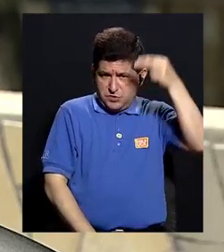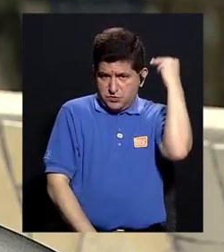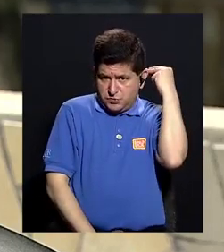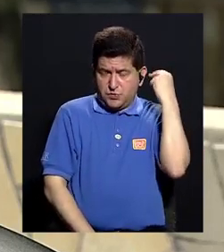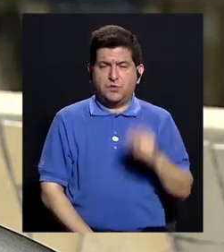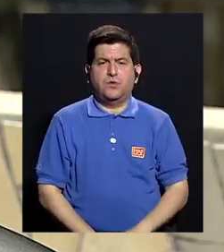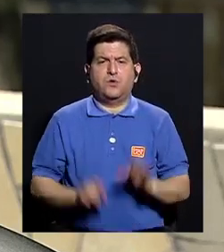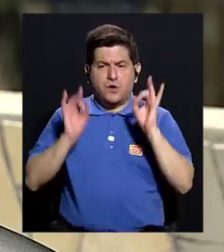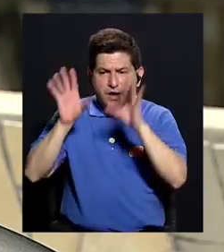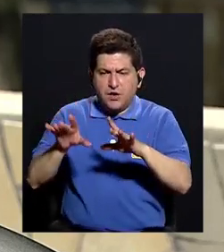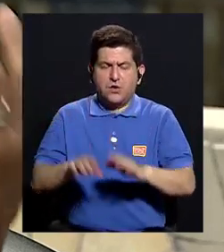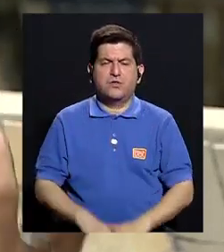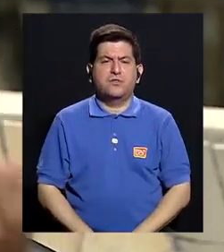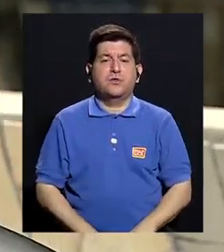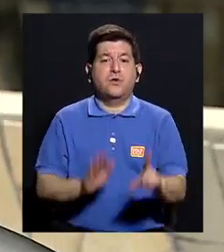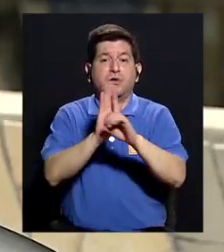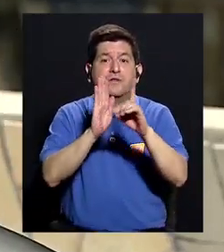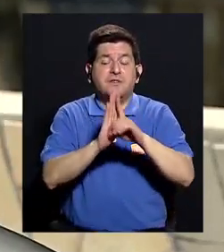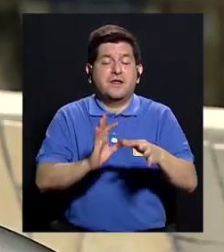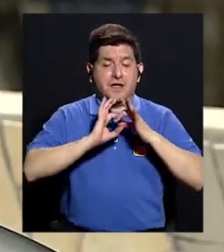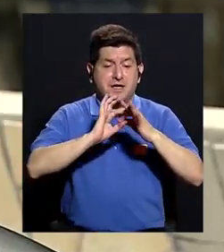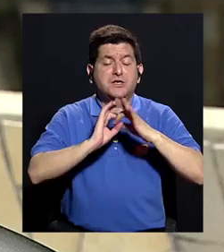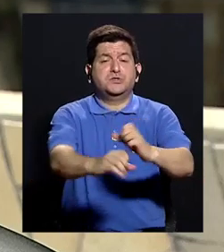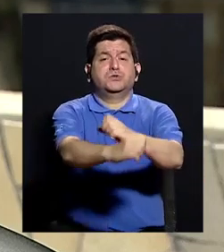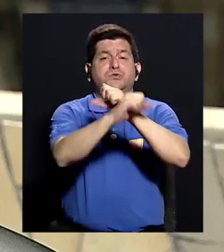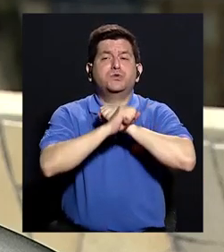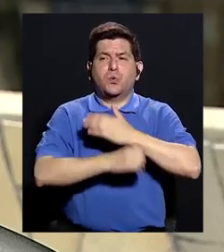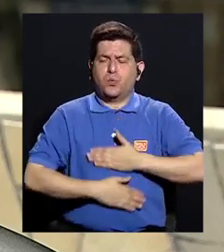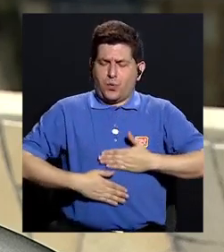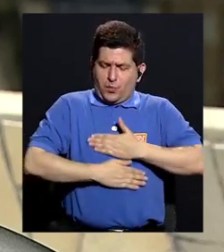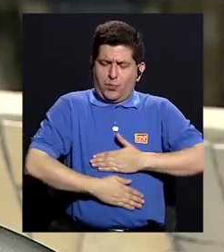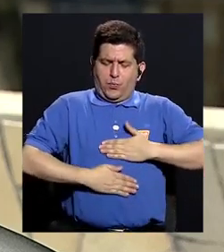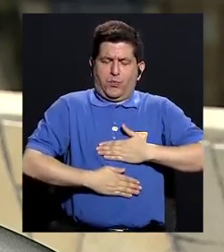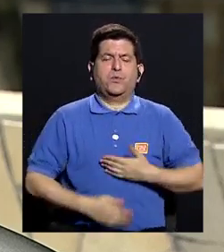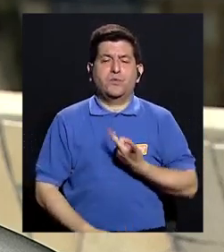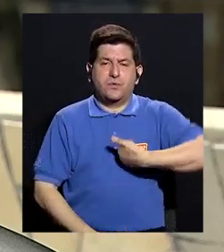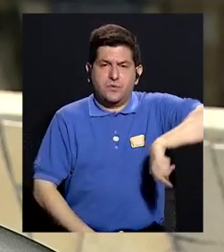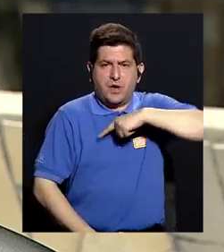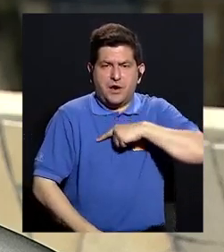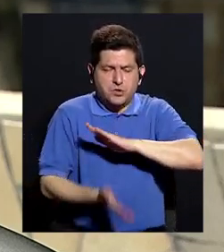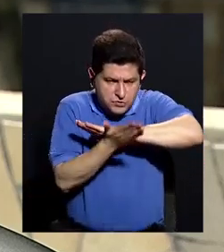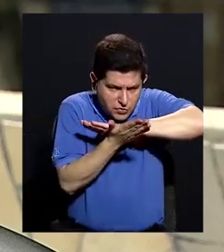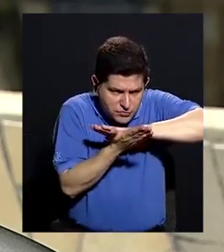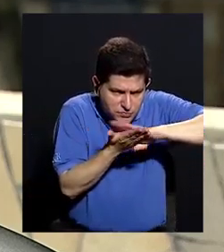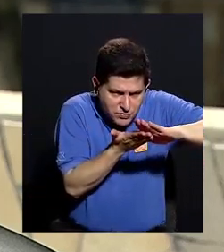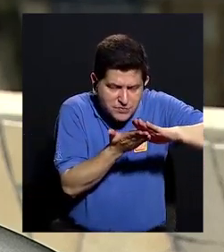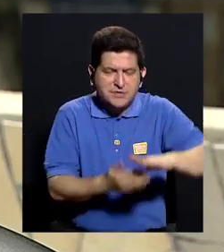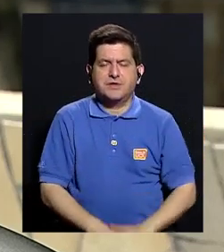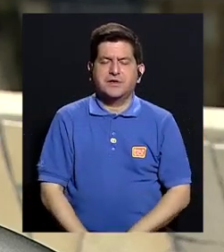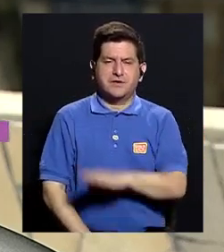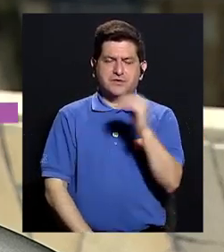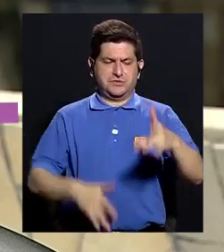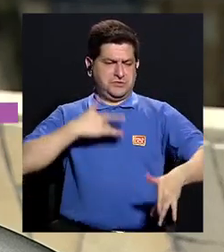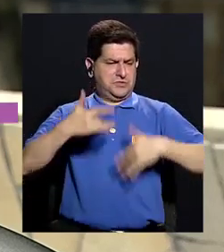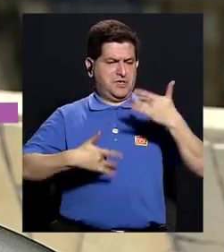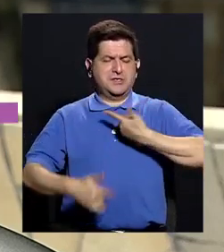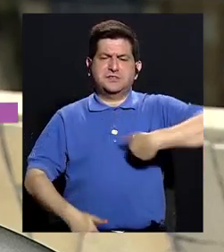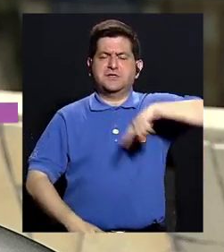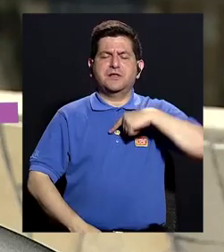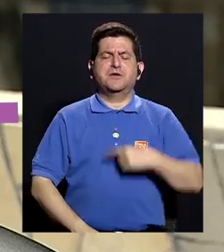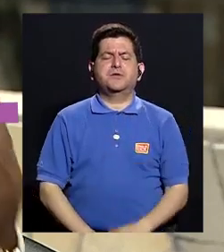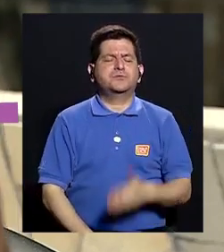El derecho a una sexualidad segura y placentera que nos haga dignificarnos y sentirnos